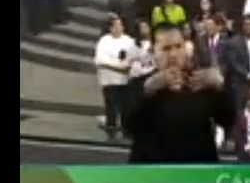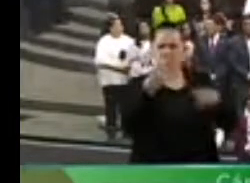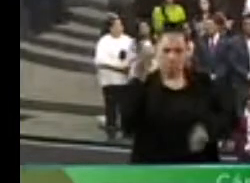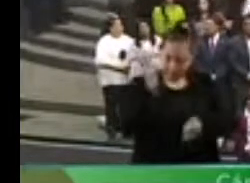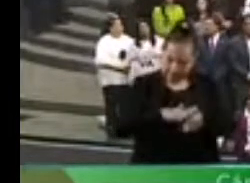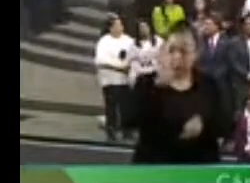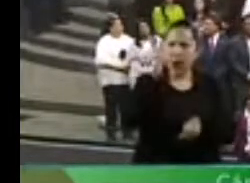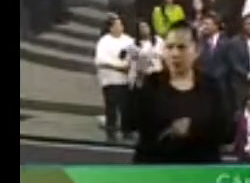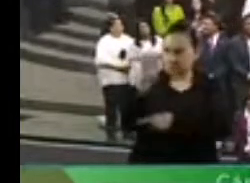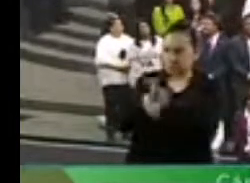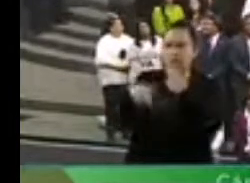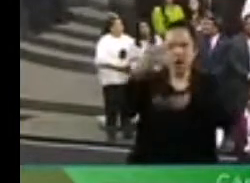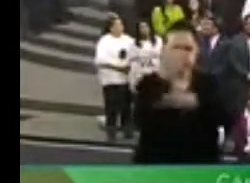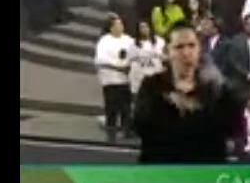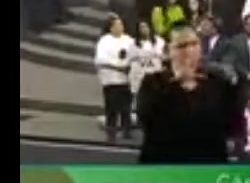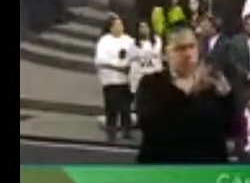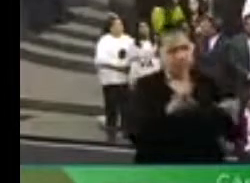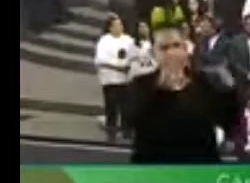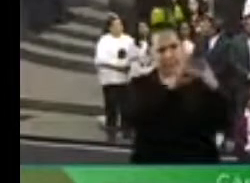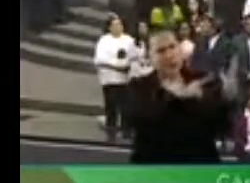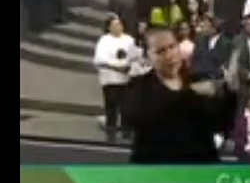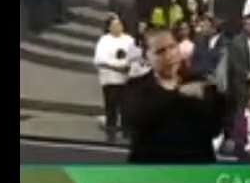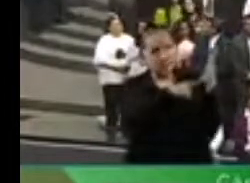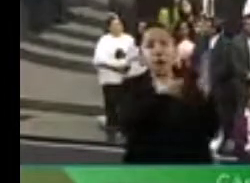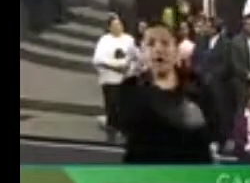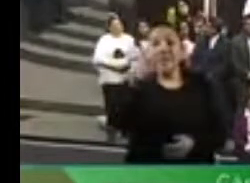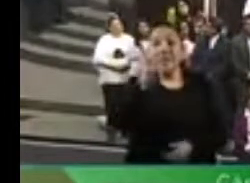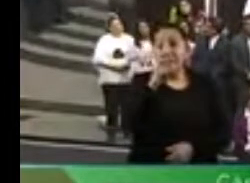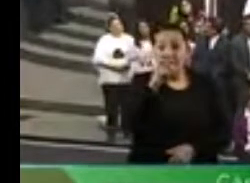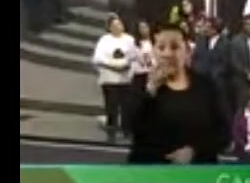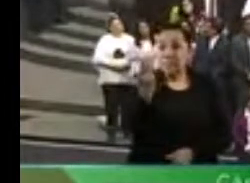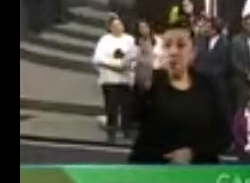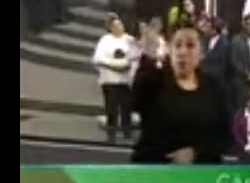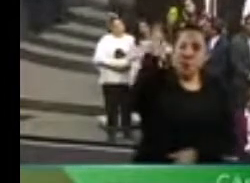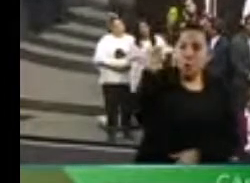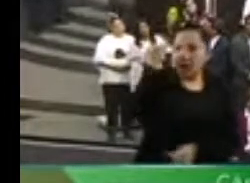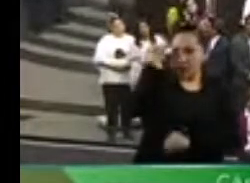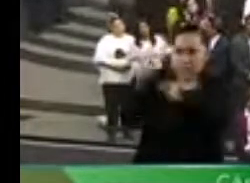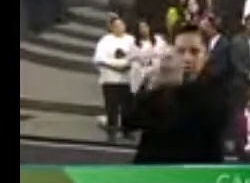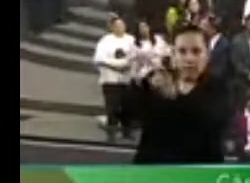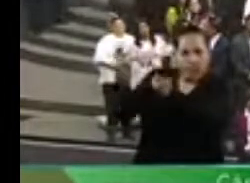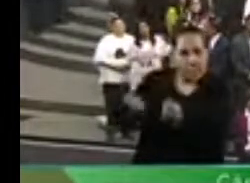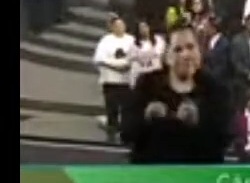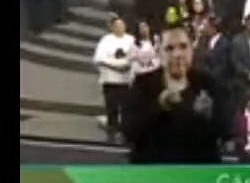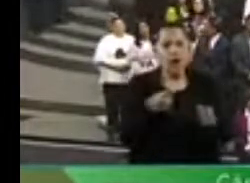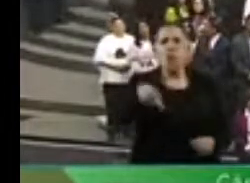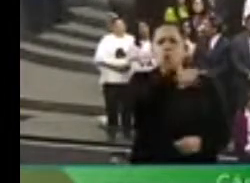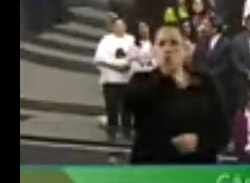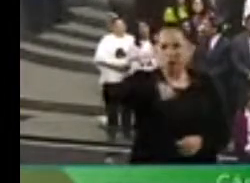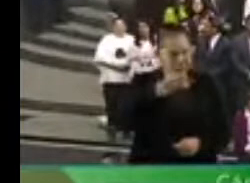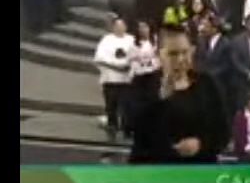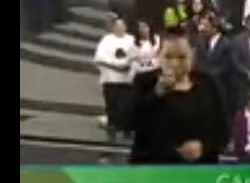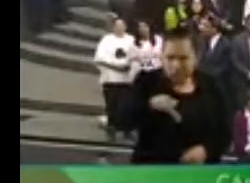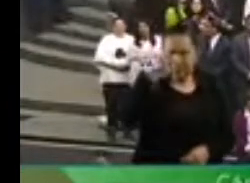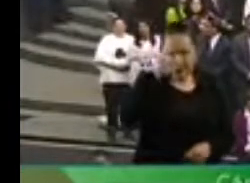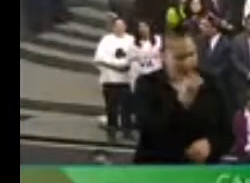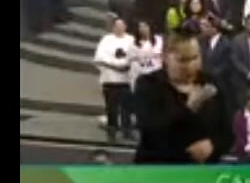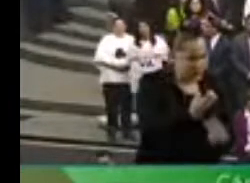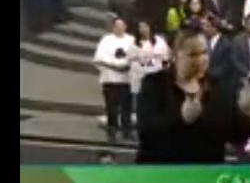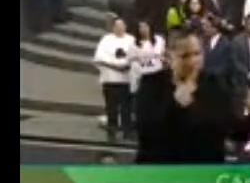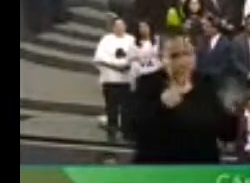se recibió esta iniciativa y hemos estado abiertos a enriquecerla y a fortalecerla. El diputado Ignacio